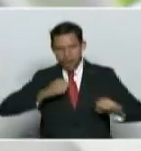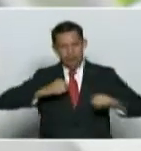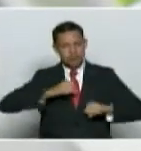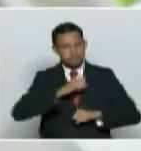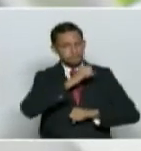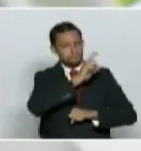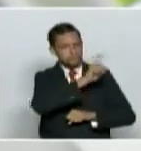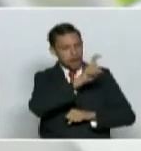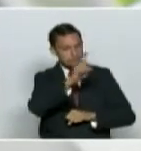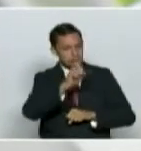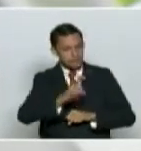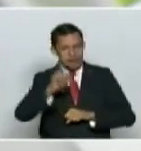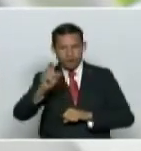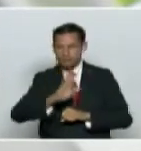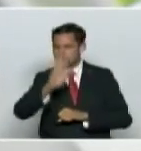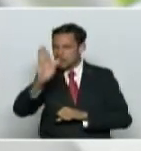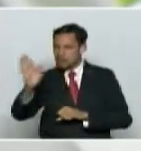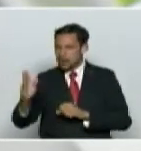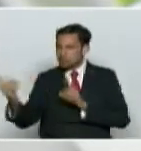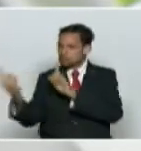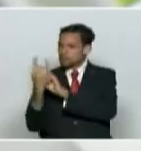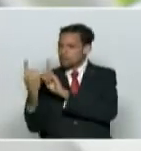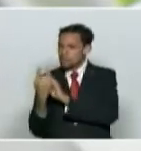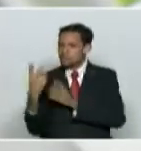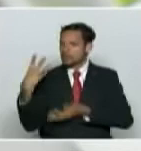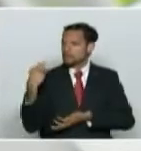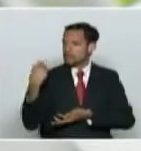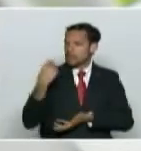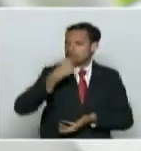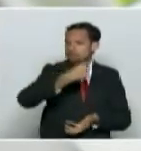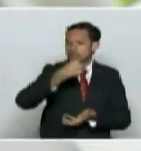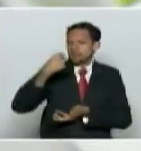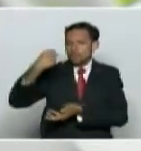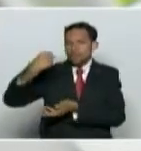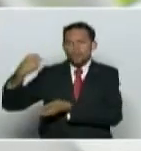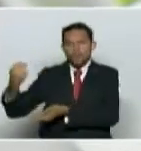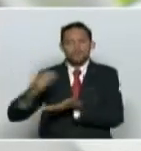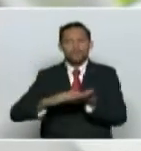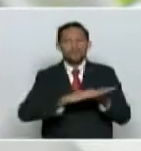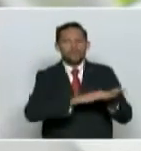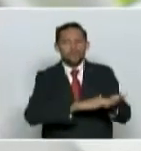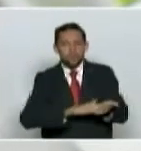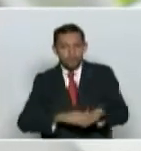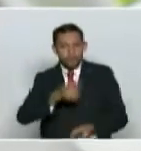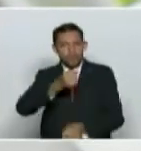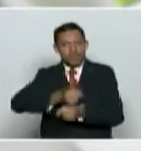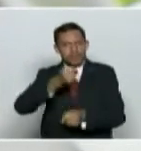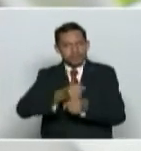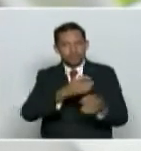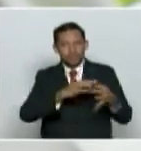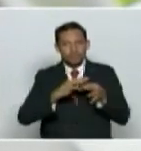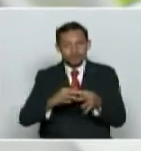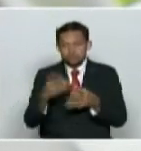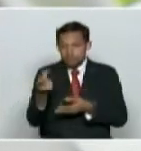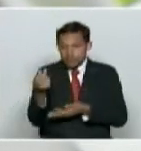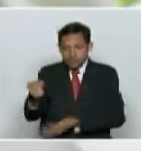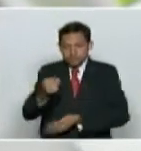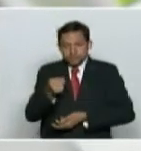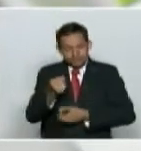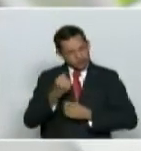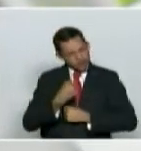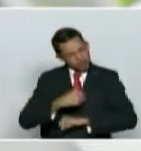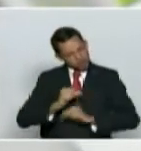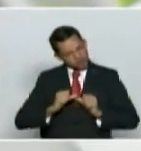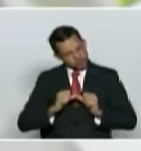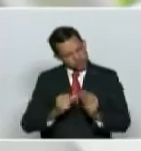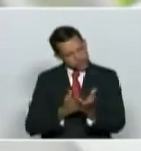traer recursos, mirar muy bien dónde ponen los dineros, dónde ponen la inversión, trabajar con lo poquito que haya, pero lo poquito que